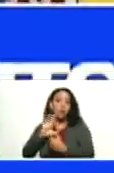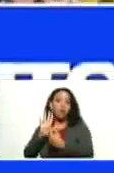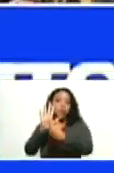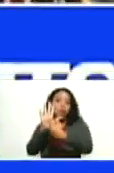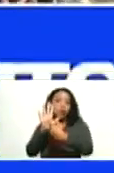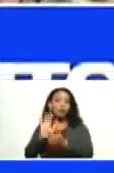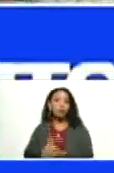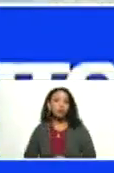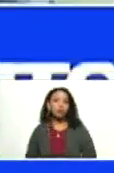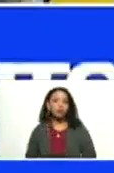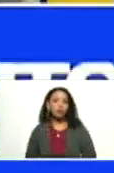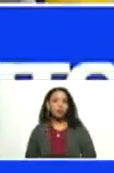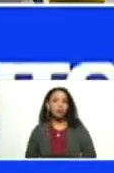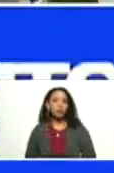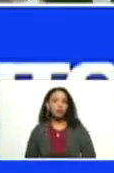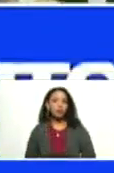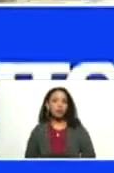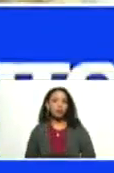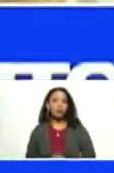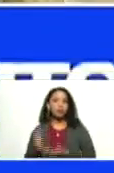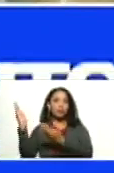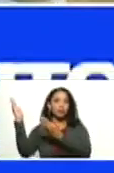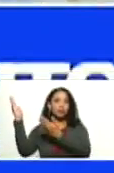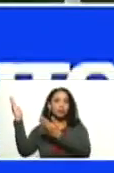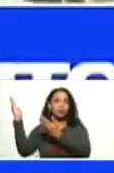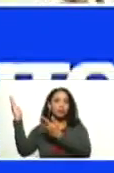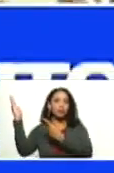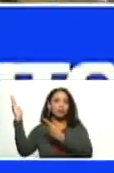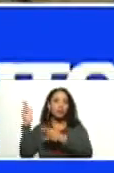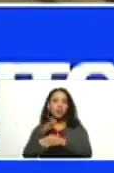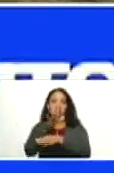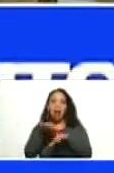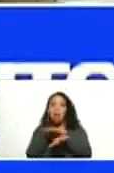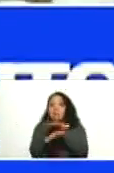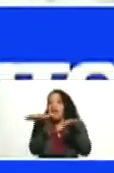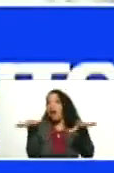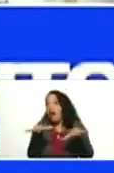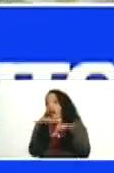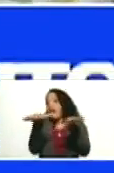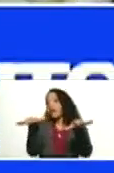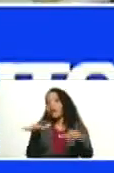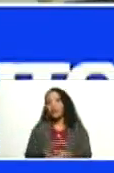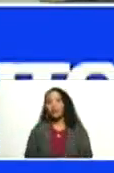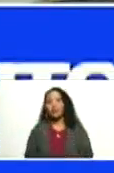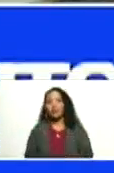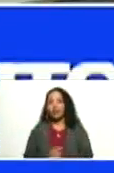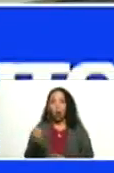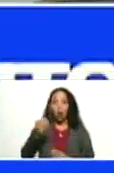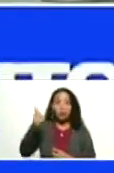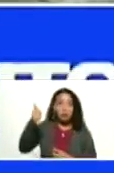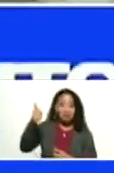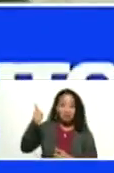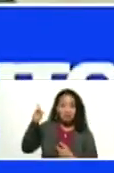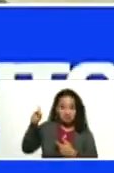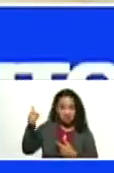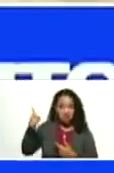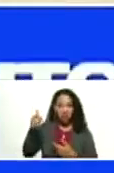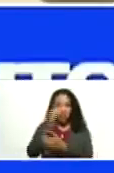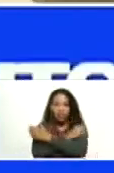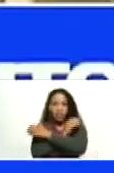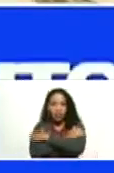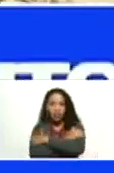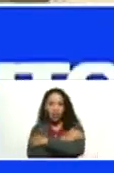mira. Naguará, pues. Para ir a la playa, ¿cómo estás tú? Te felicito, vale.